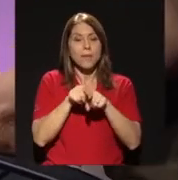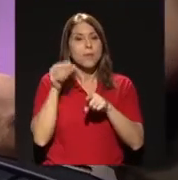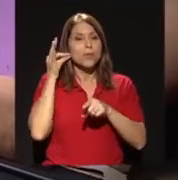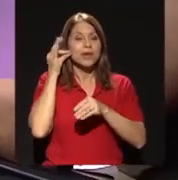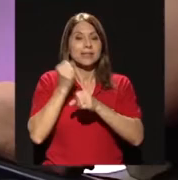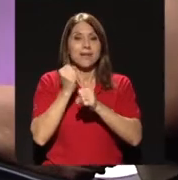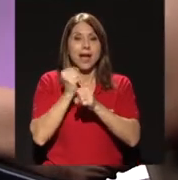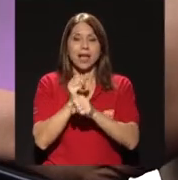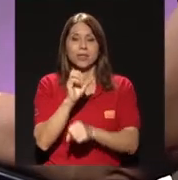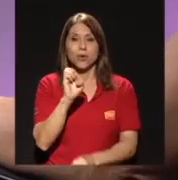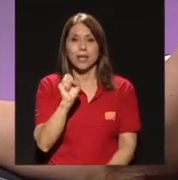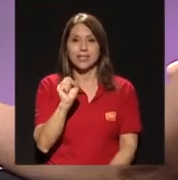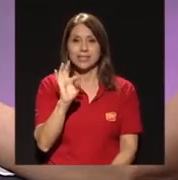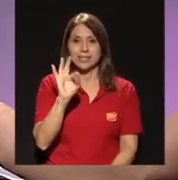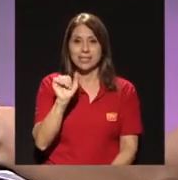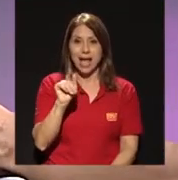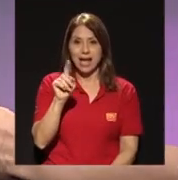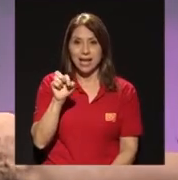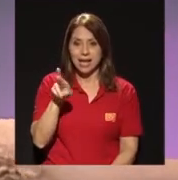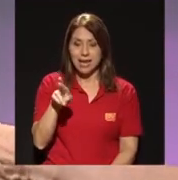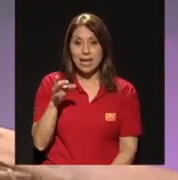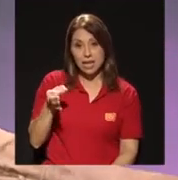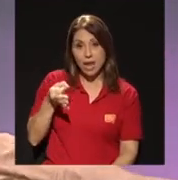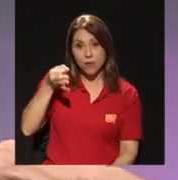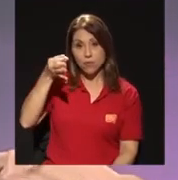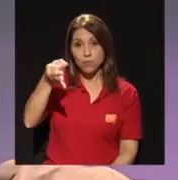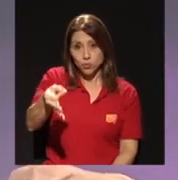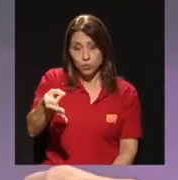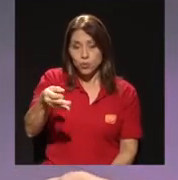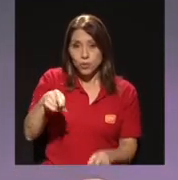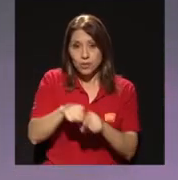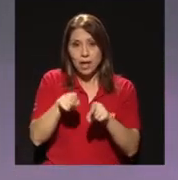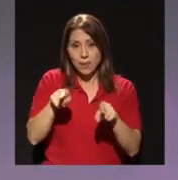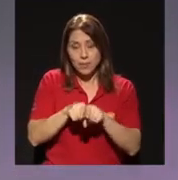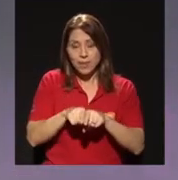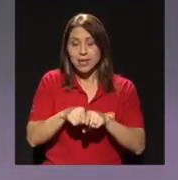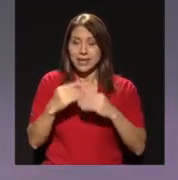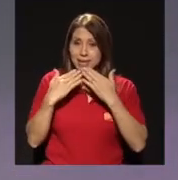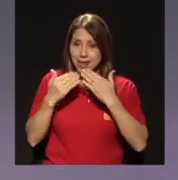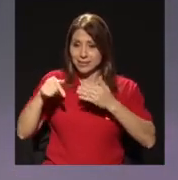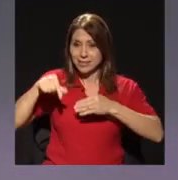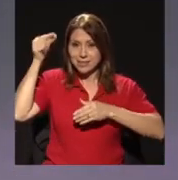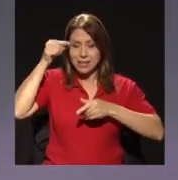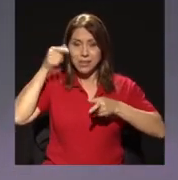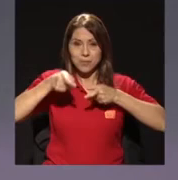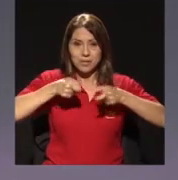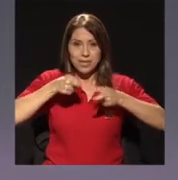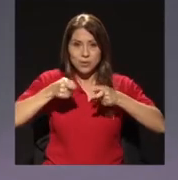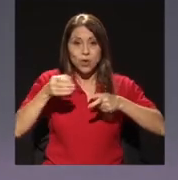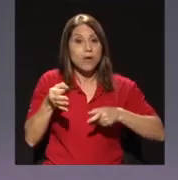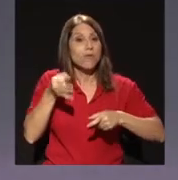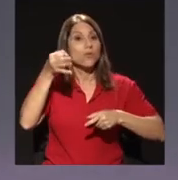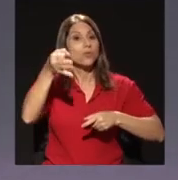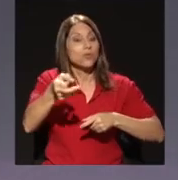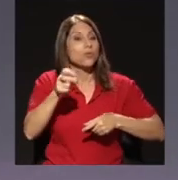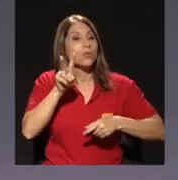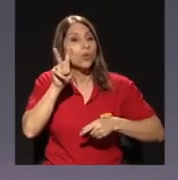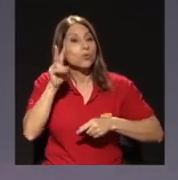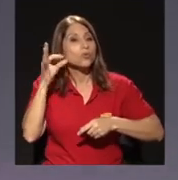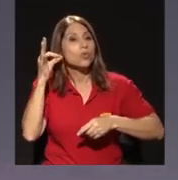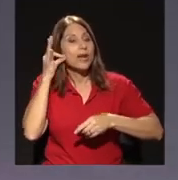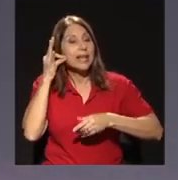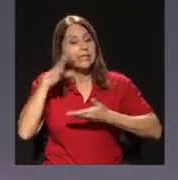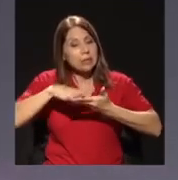Dios lo permite, y que también es parte de lo que le debemos a esta administración, vamos a tener a dos mujeres